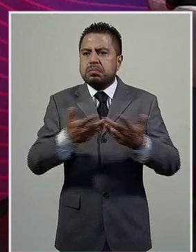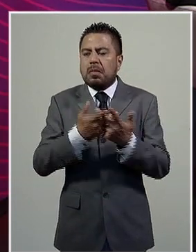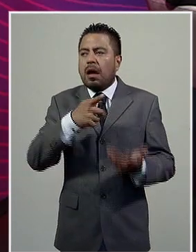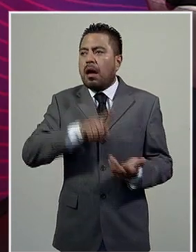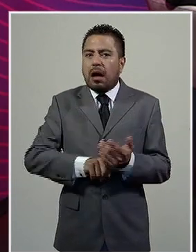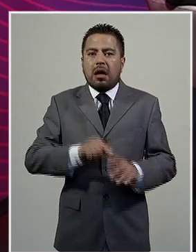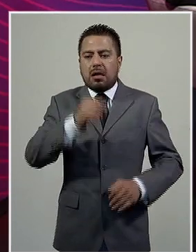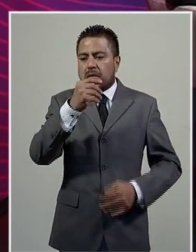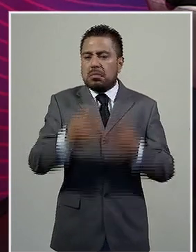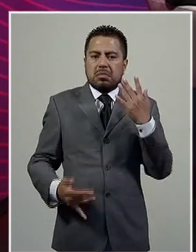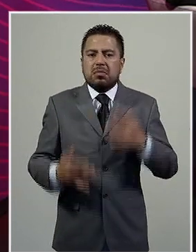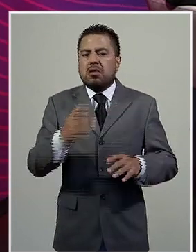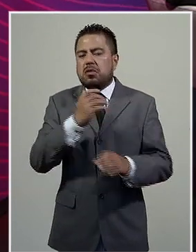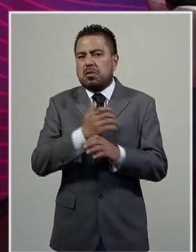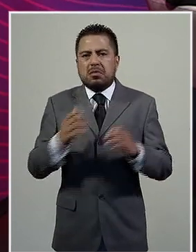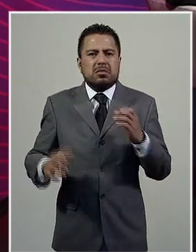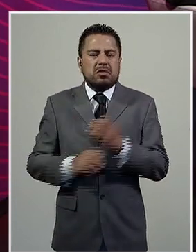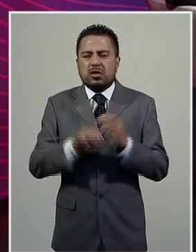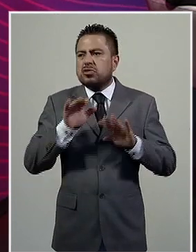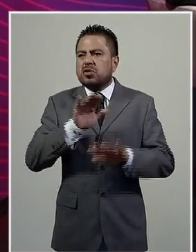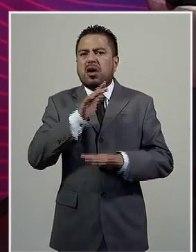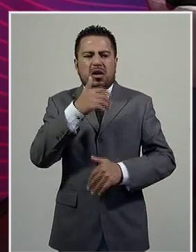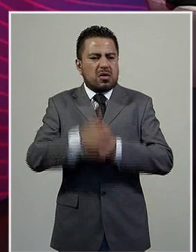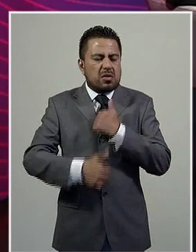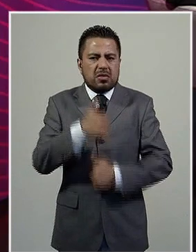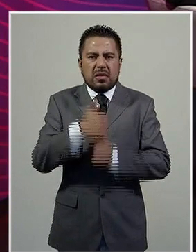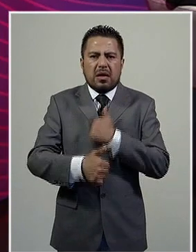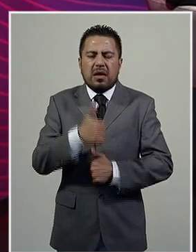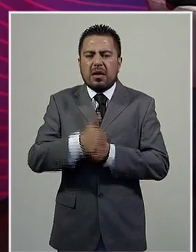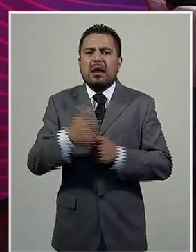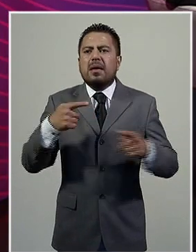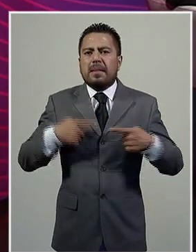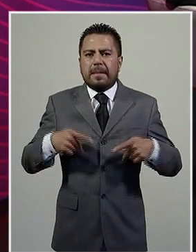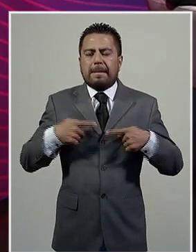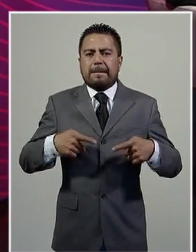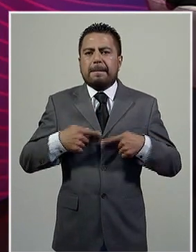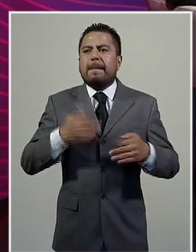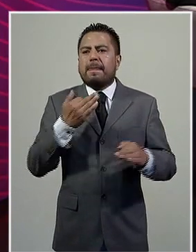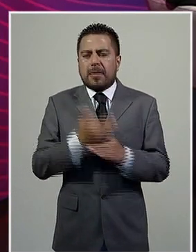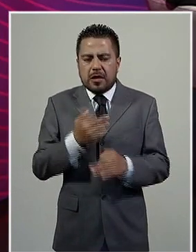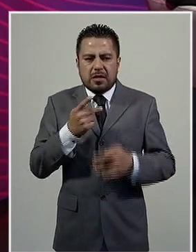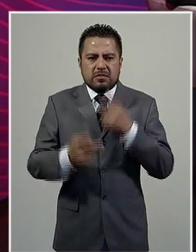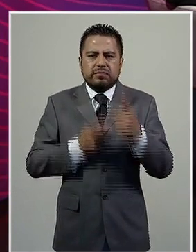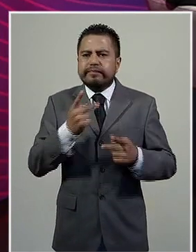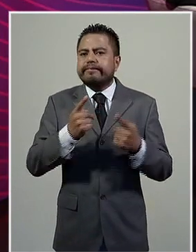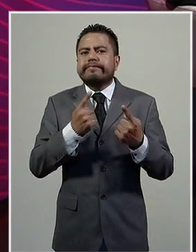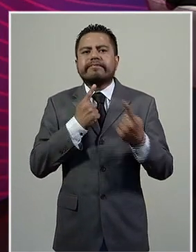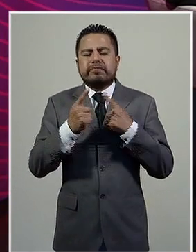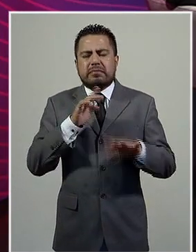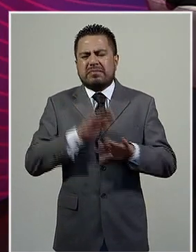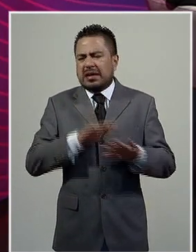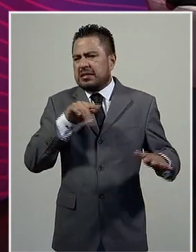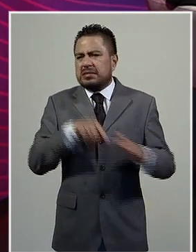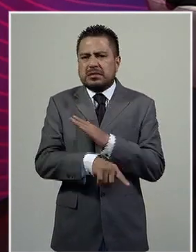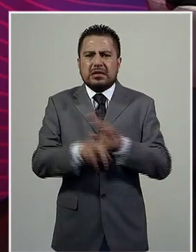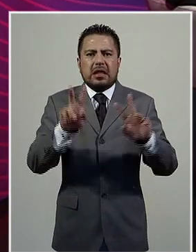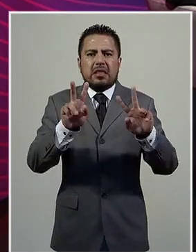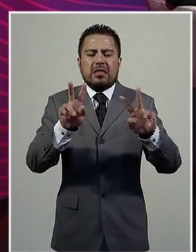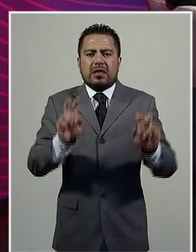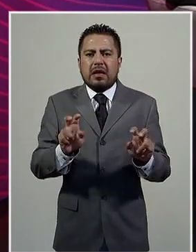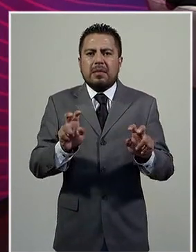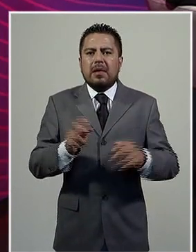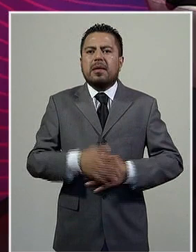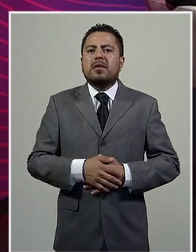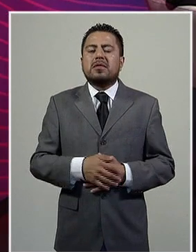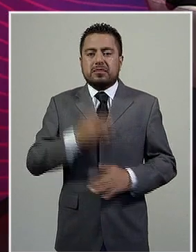prejuicios, estereotipos y estigmas sobre las competencias de las personas y vamos a hablar muy ampliamente del tema.